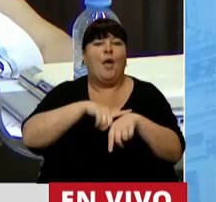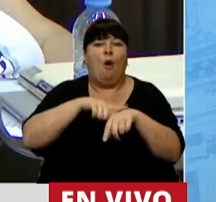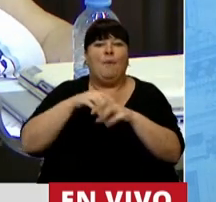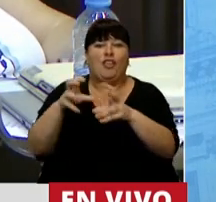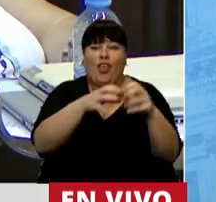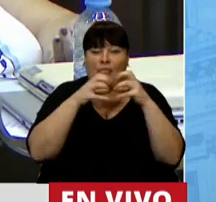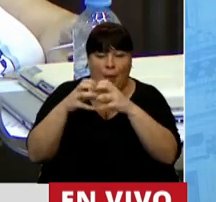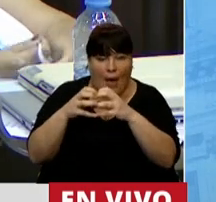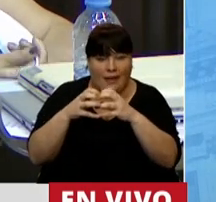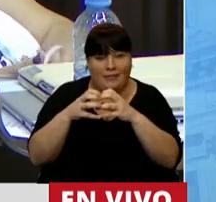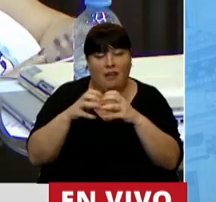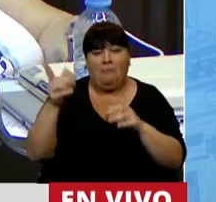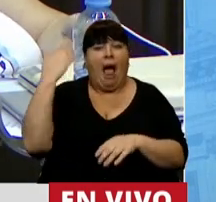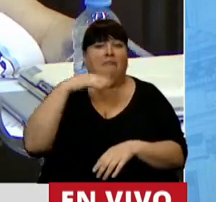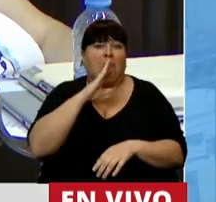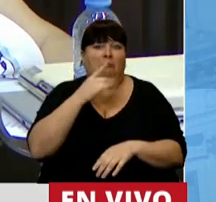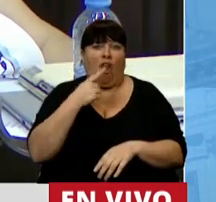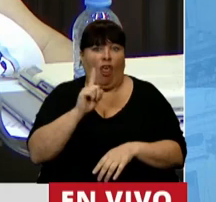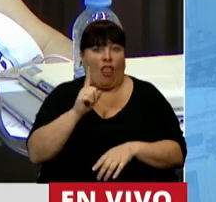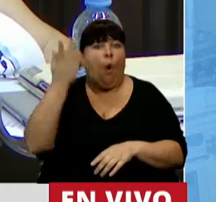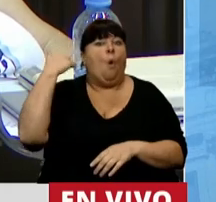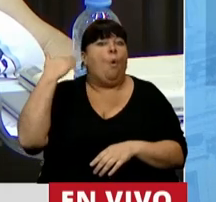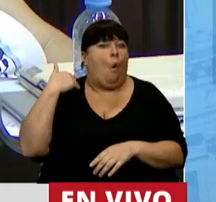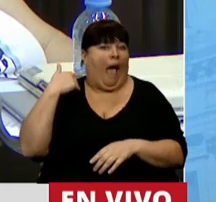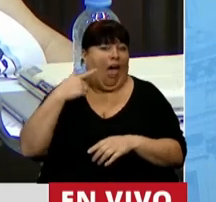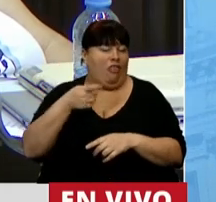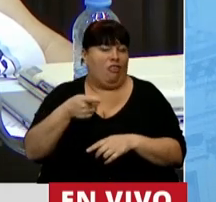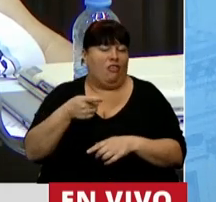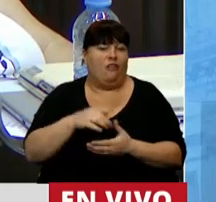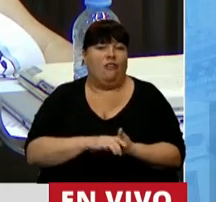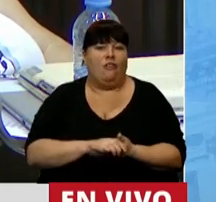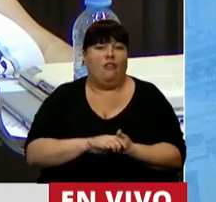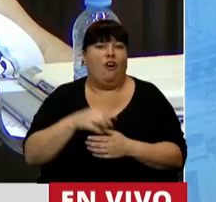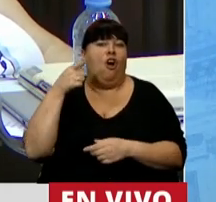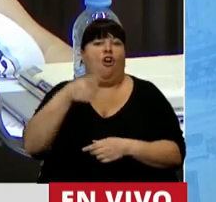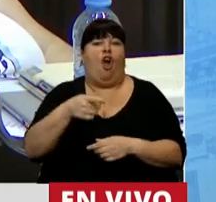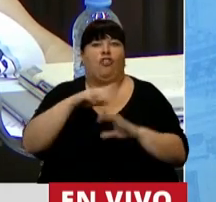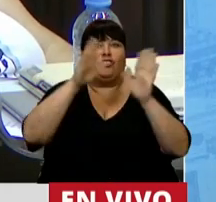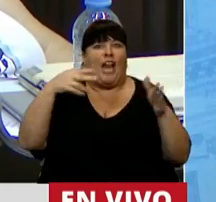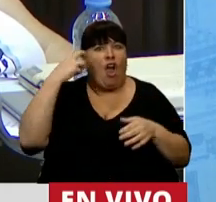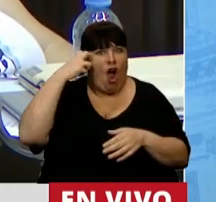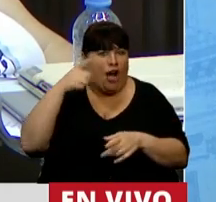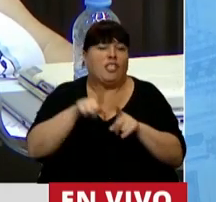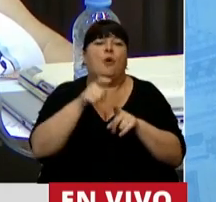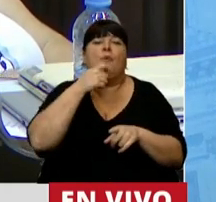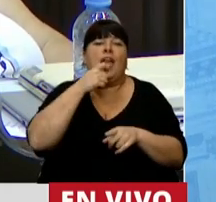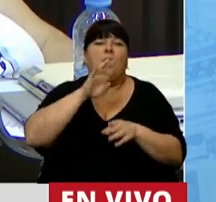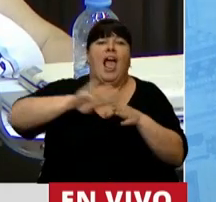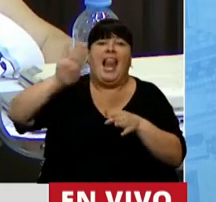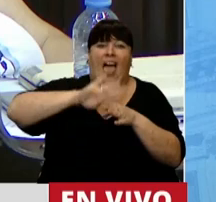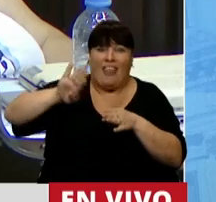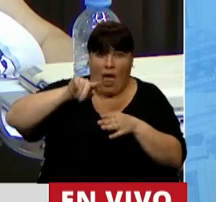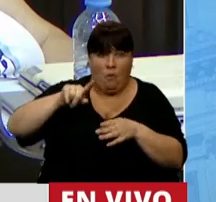de la discusión no dijeron nada cuando los principales atropellos a la institucionalidad de este Congreso, como por ejemplo fue el